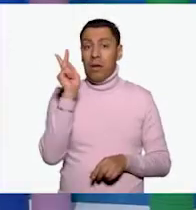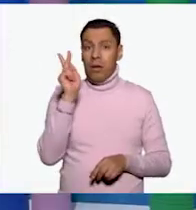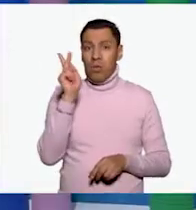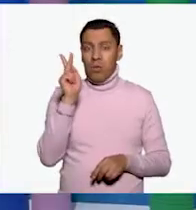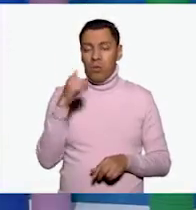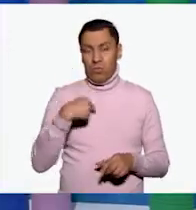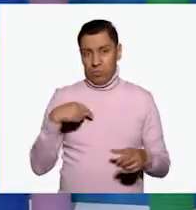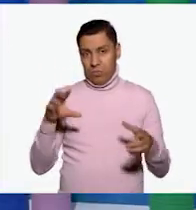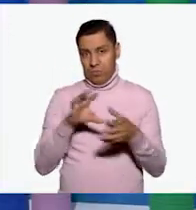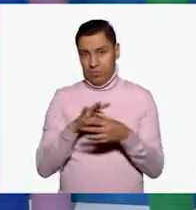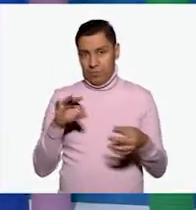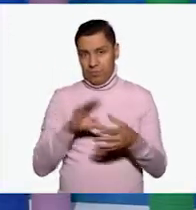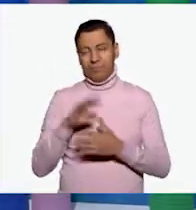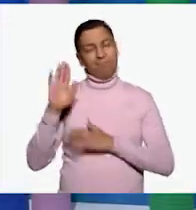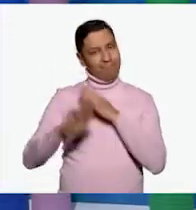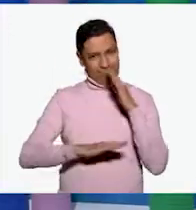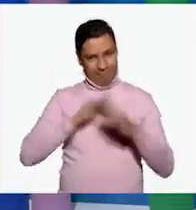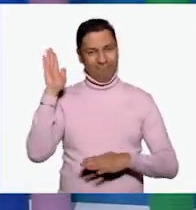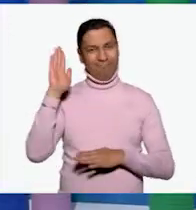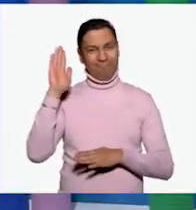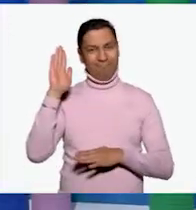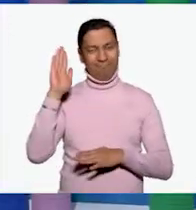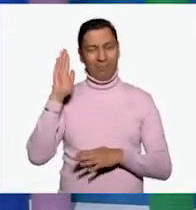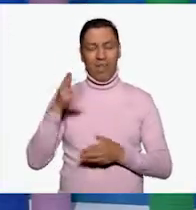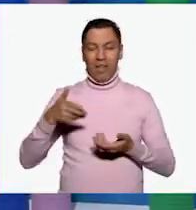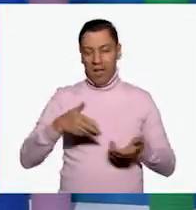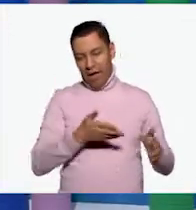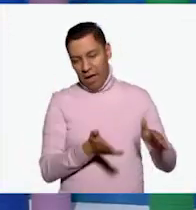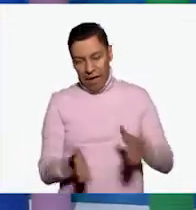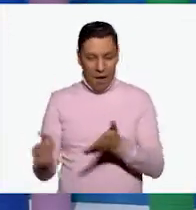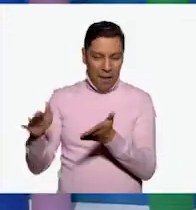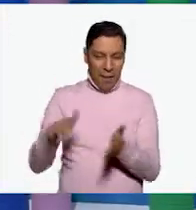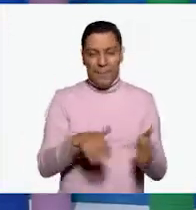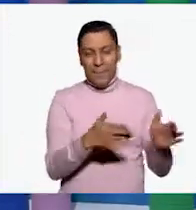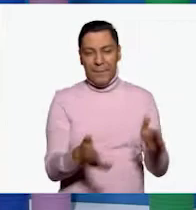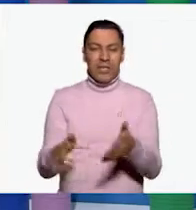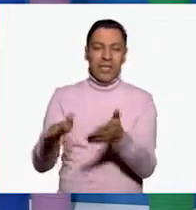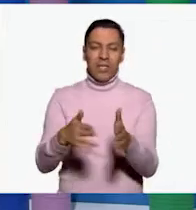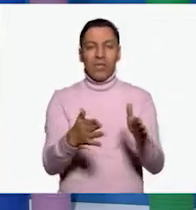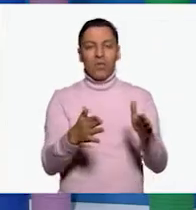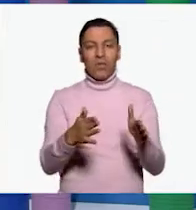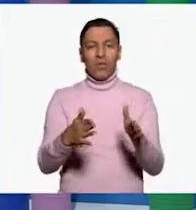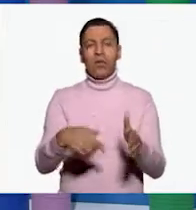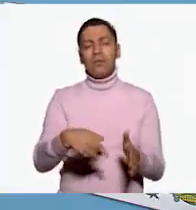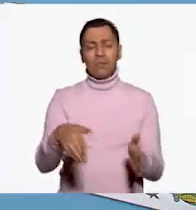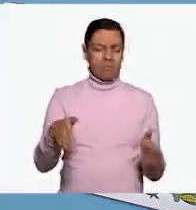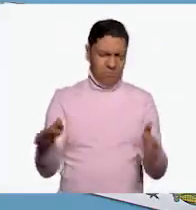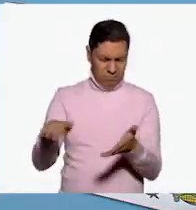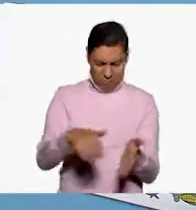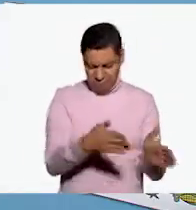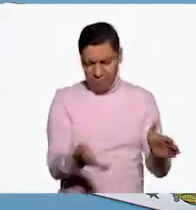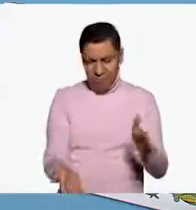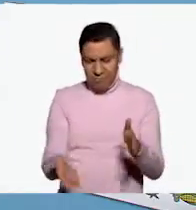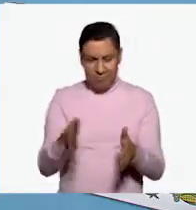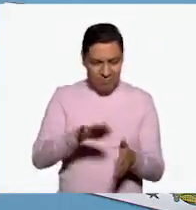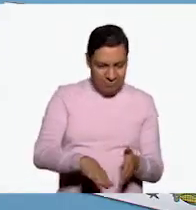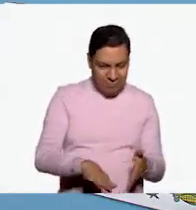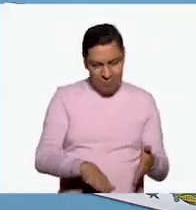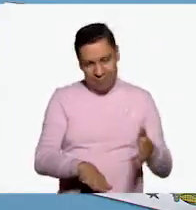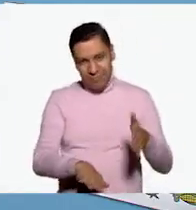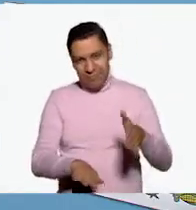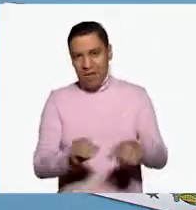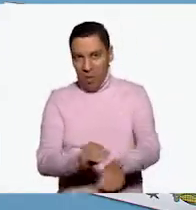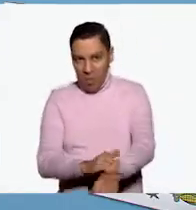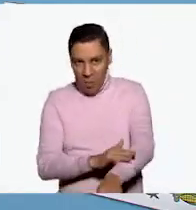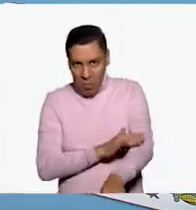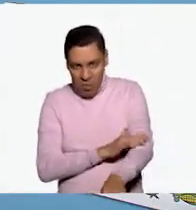que tuvimos éxito al iniciar el camino de las emociones? Exacto. Estoy segura que así fue.